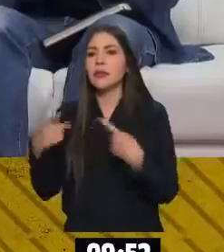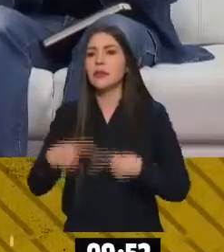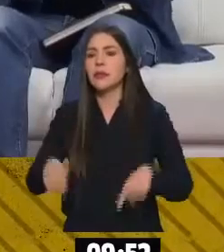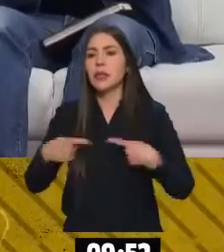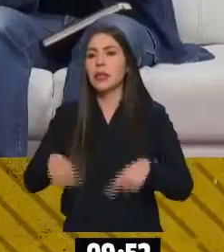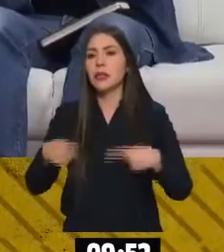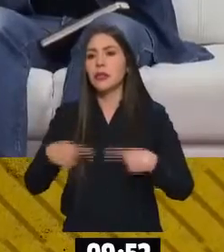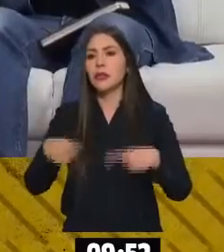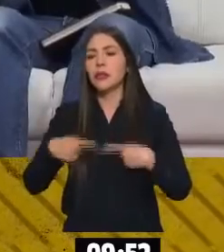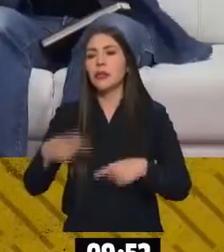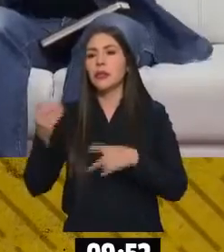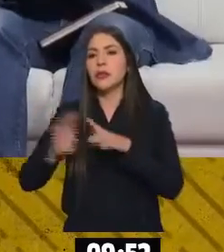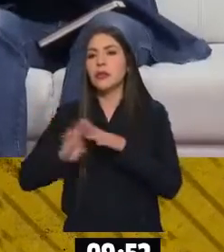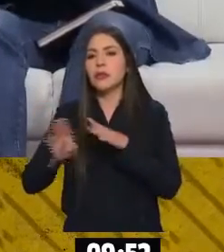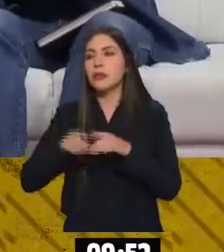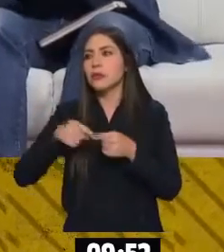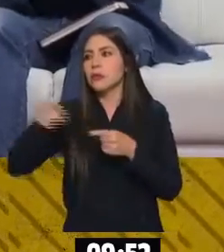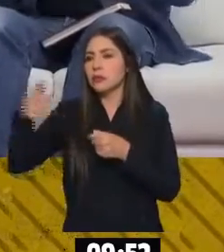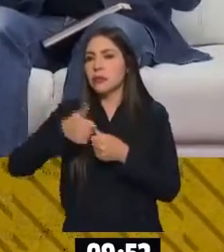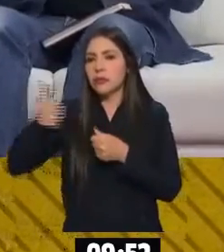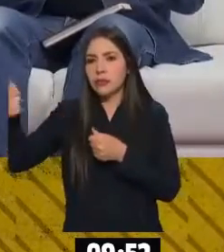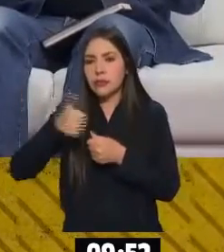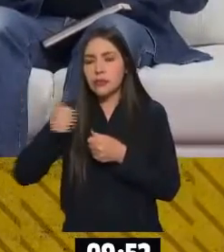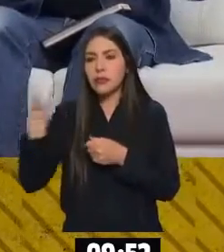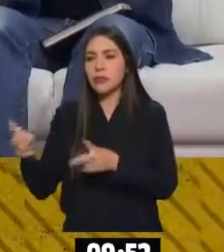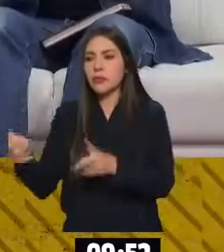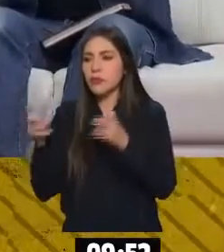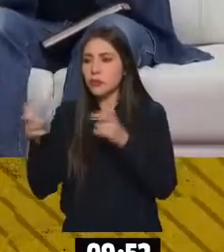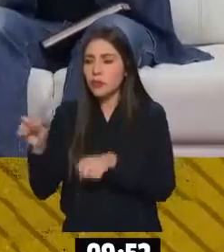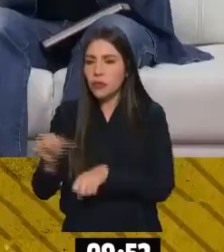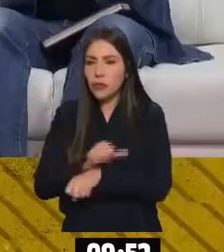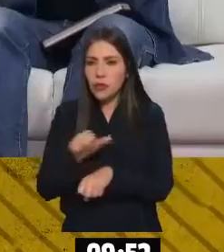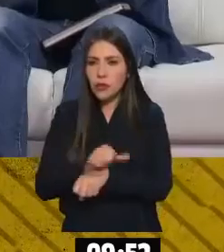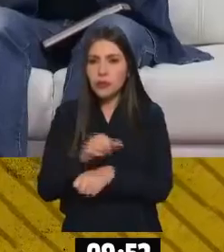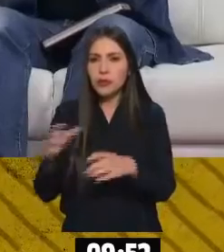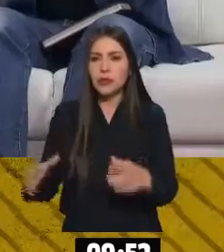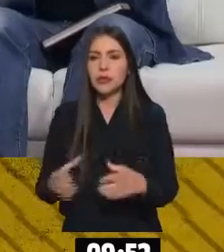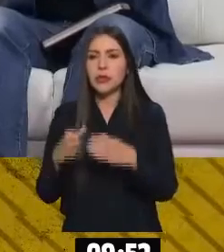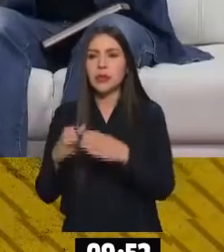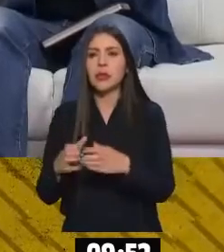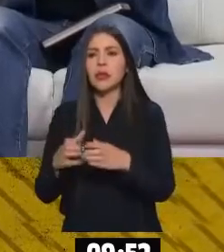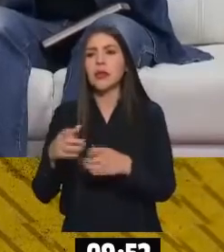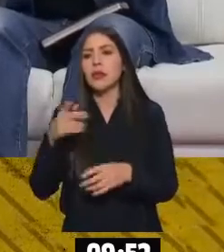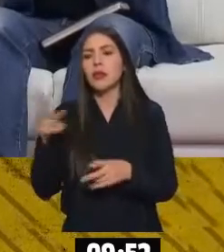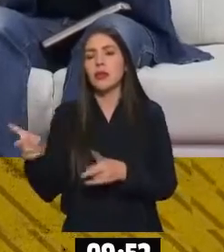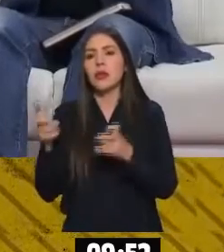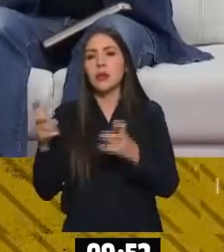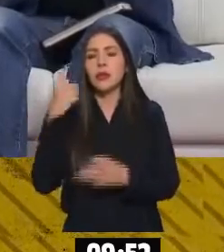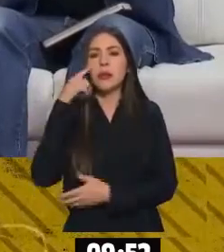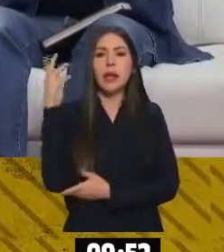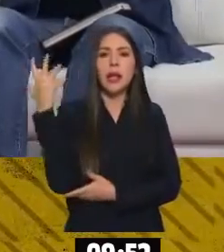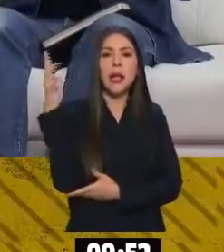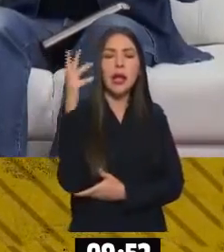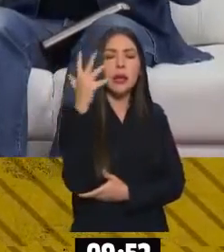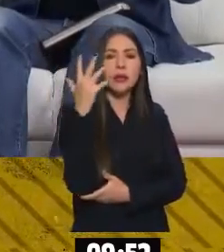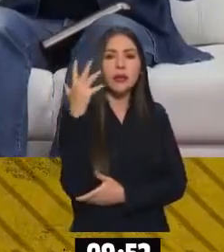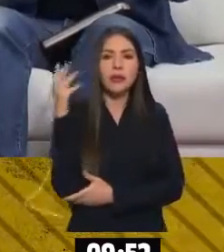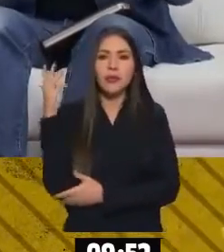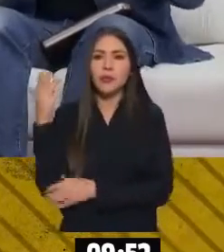el robo de finas, automóviles, sí. el control del territorio para la explotación forestal, que ese es otro de